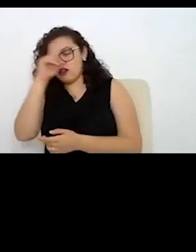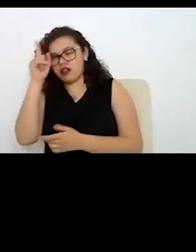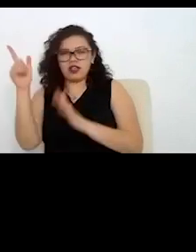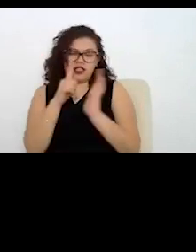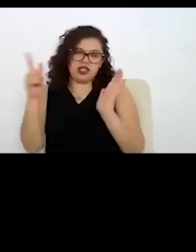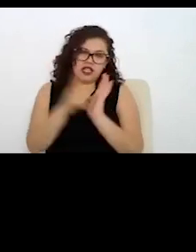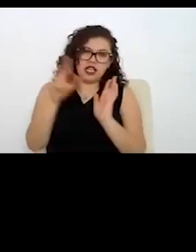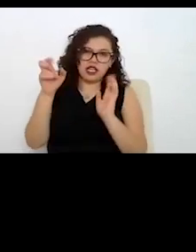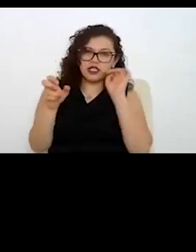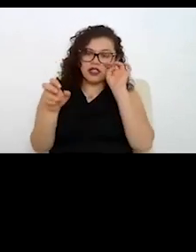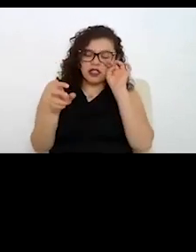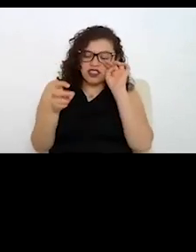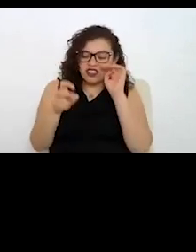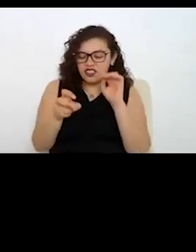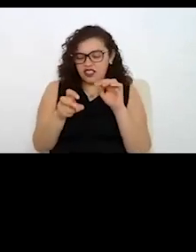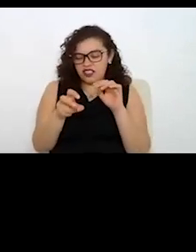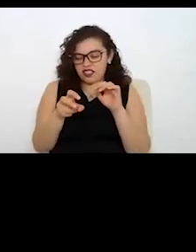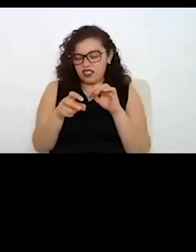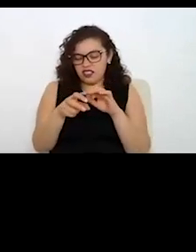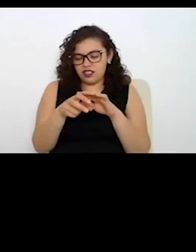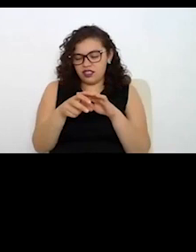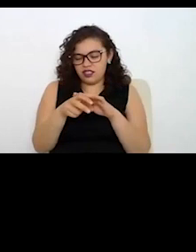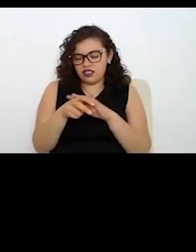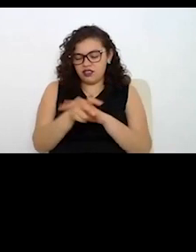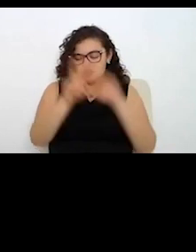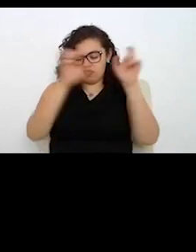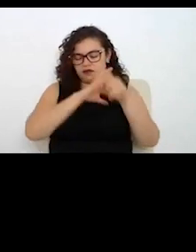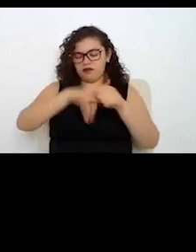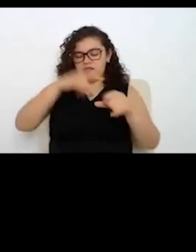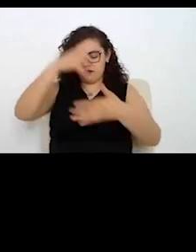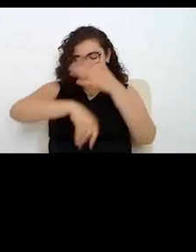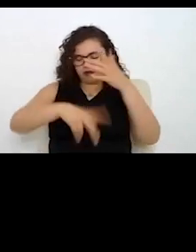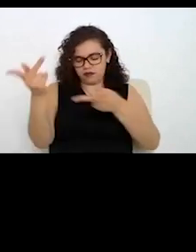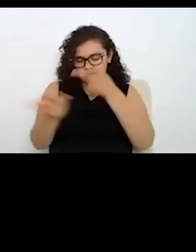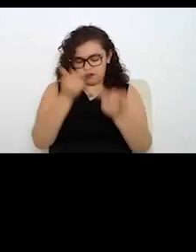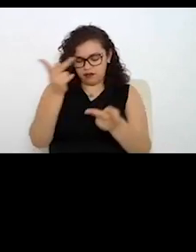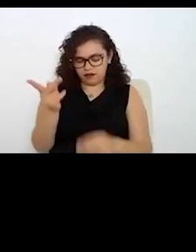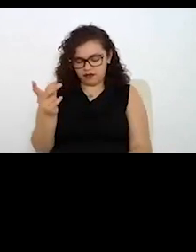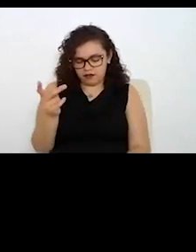es un caso especial que se tiene que estudiar a fondo también.